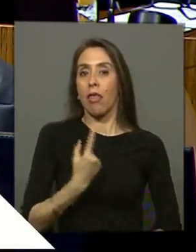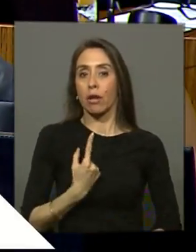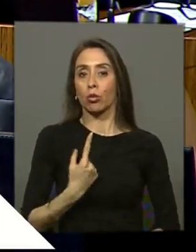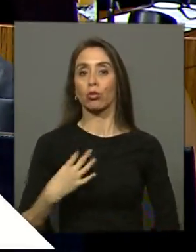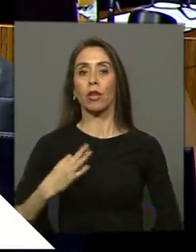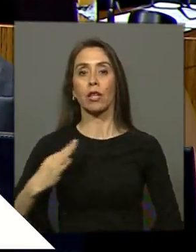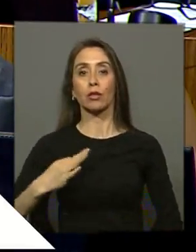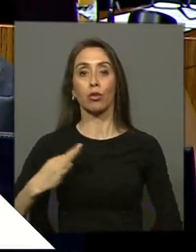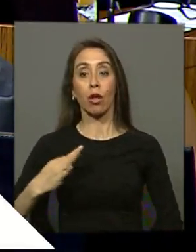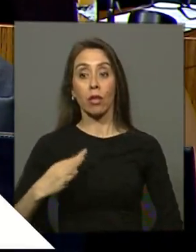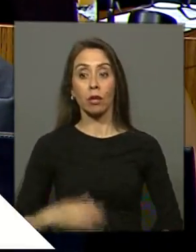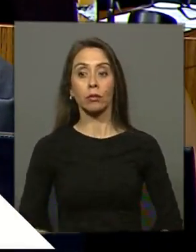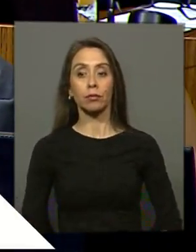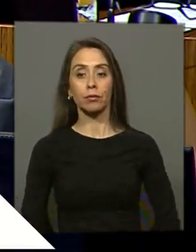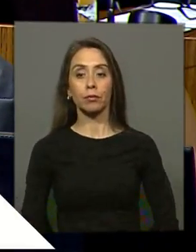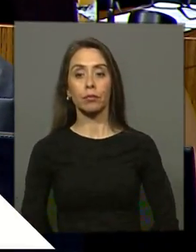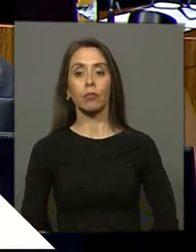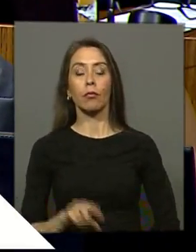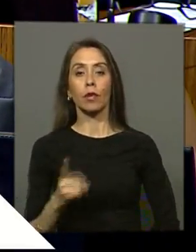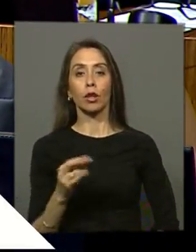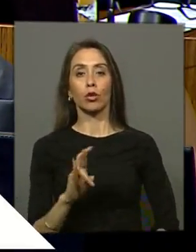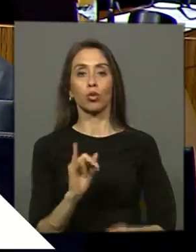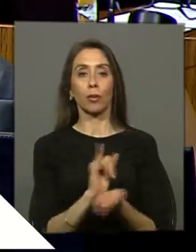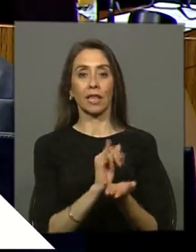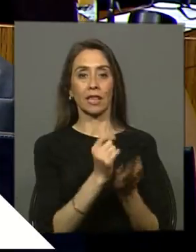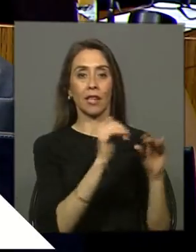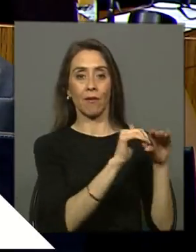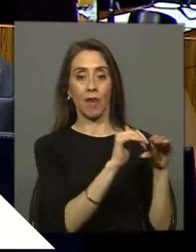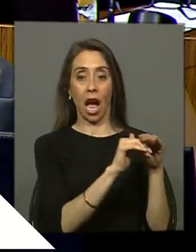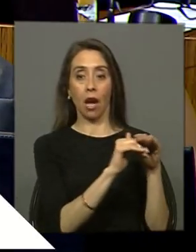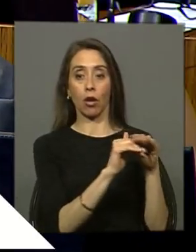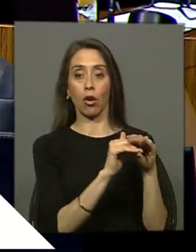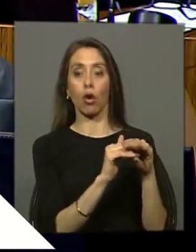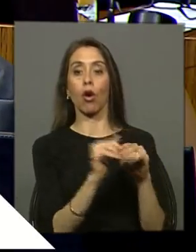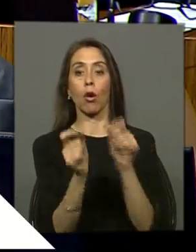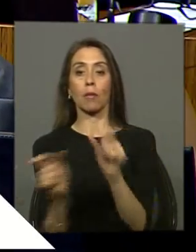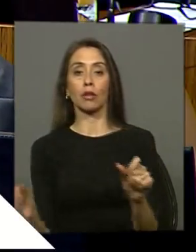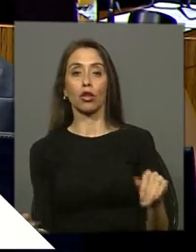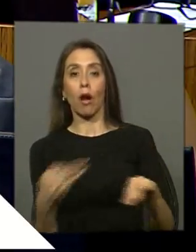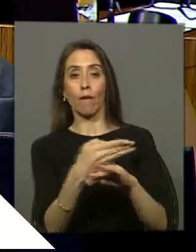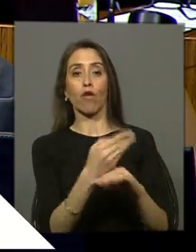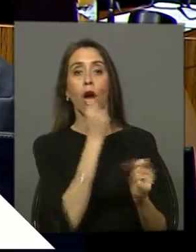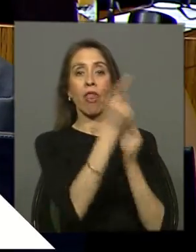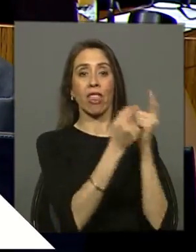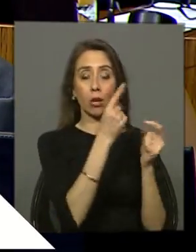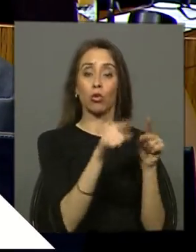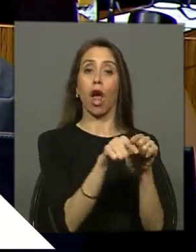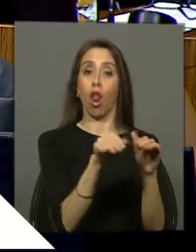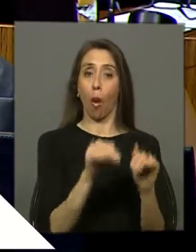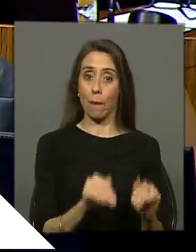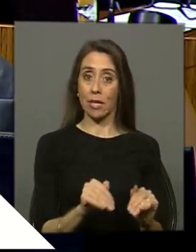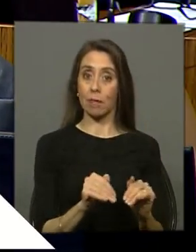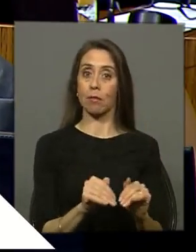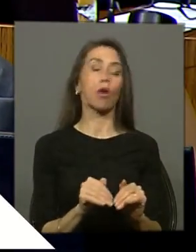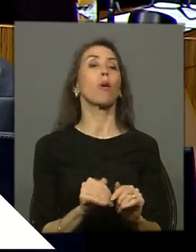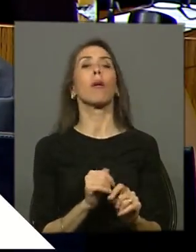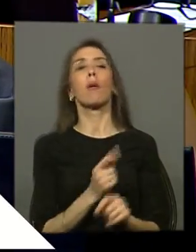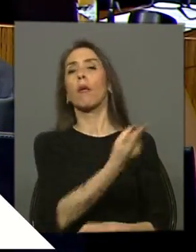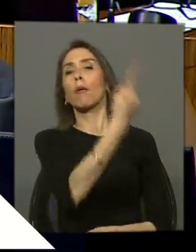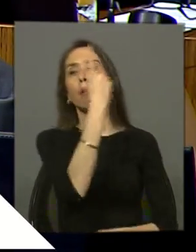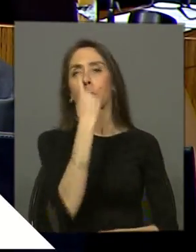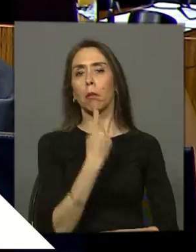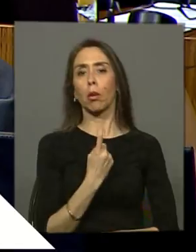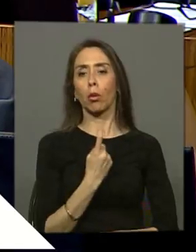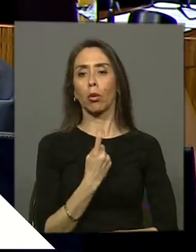ciudadano cuando la superintendencia de banco recibe también denuncias en la misma dirección la pregunta que uno tiene que